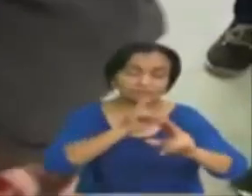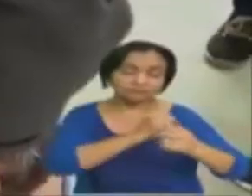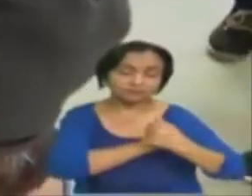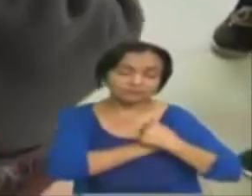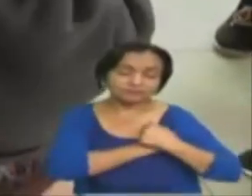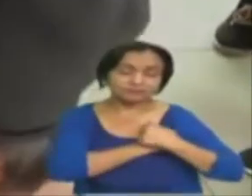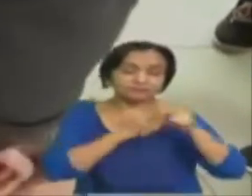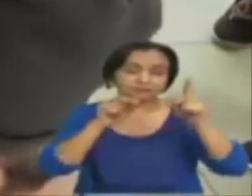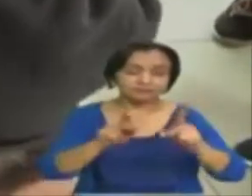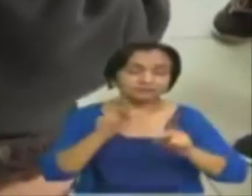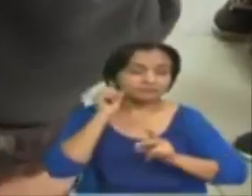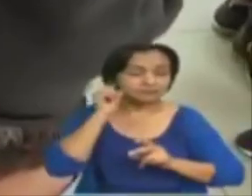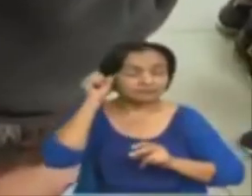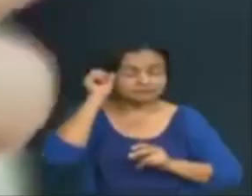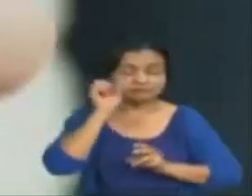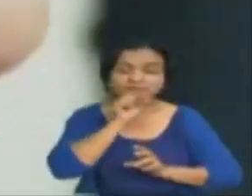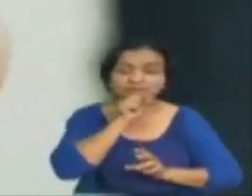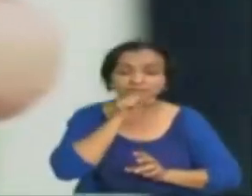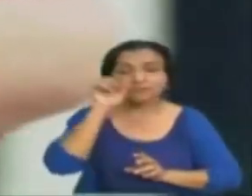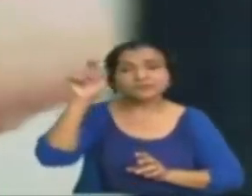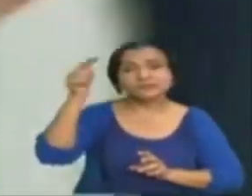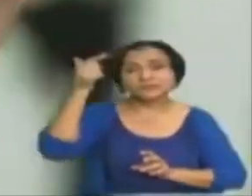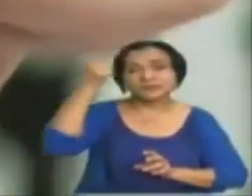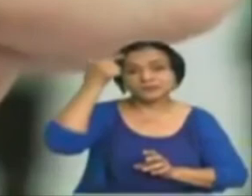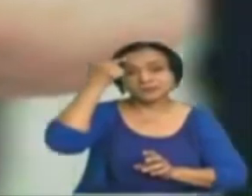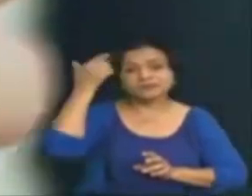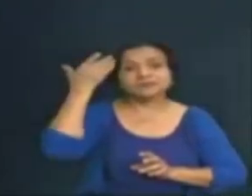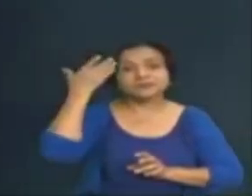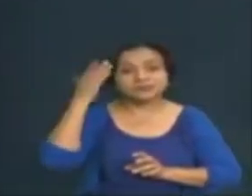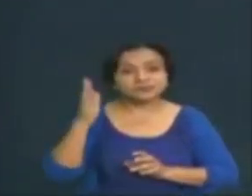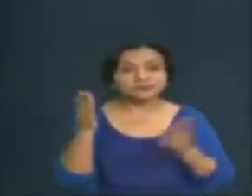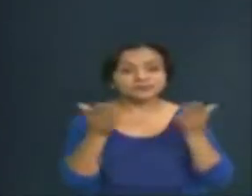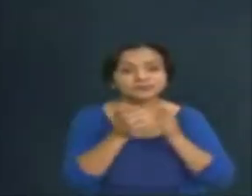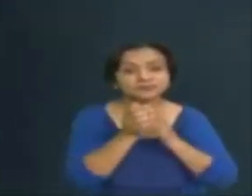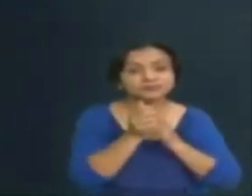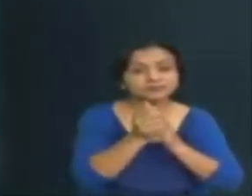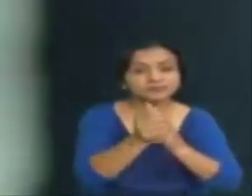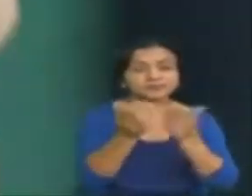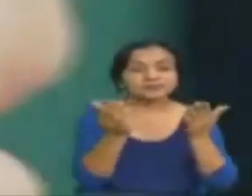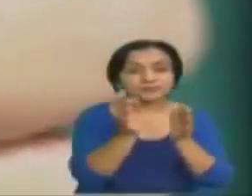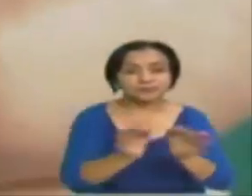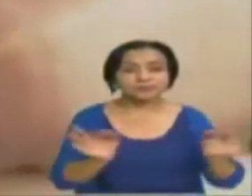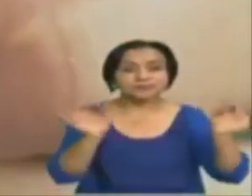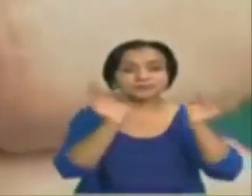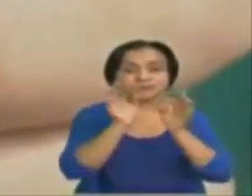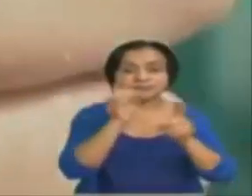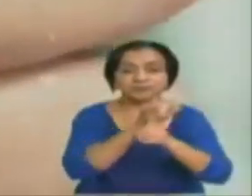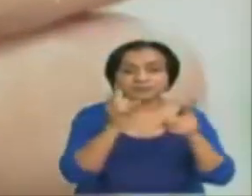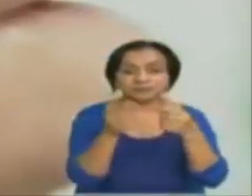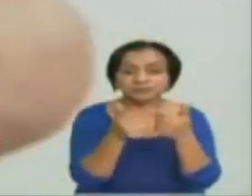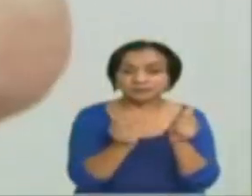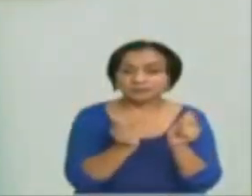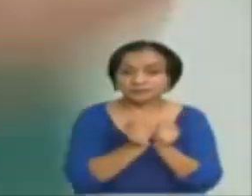sábado en Managua y Chontales. En esta fase se está priorizando a toda la población mayor de 60 años y pacientes